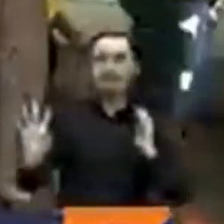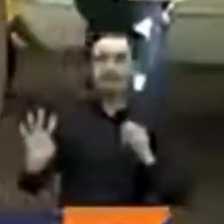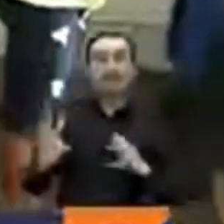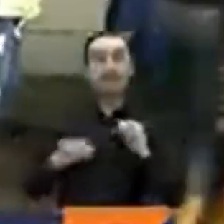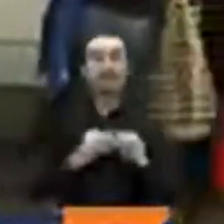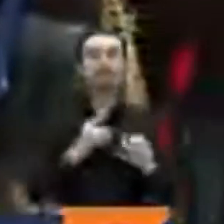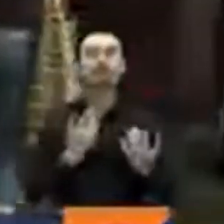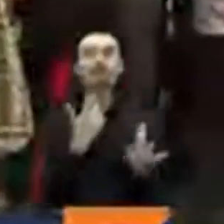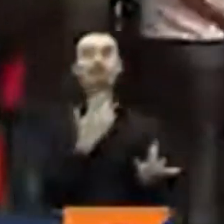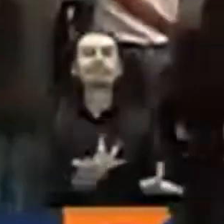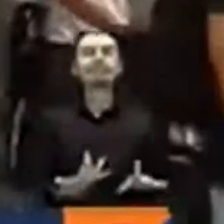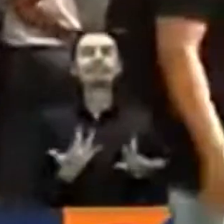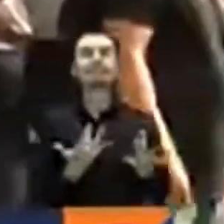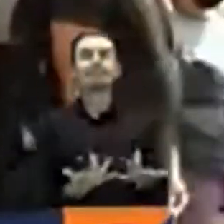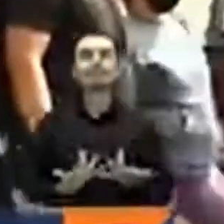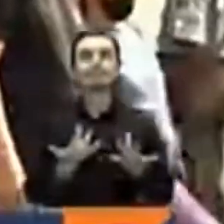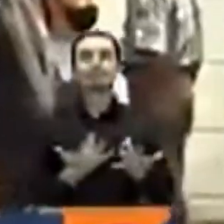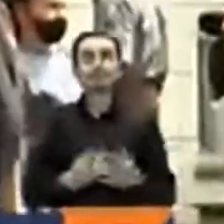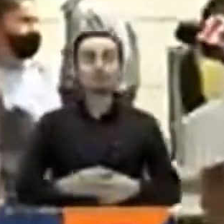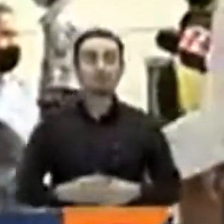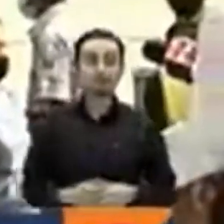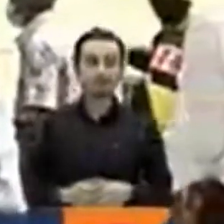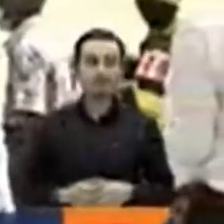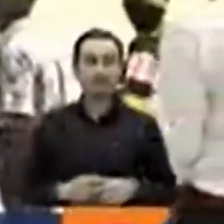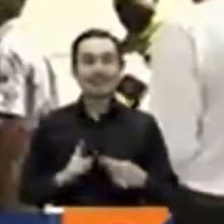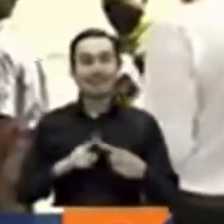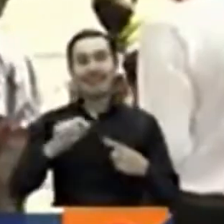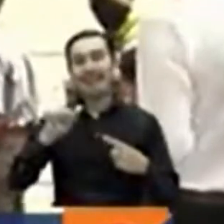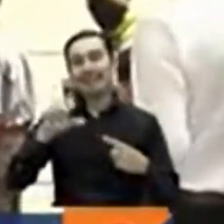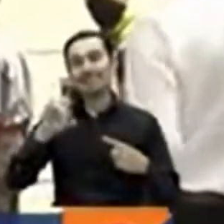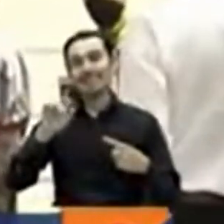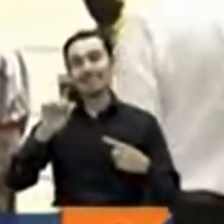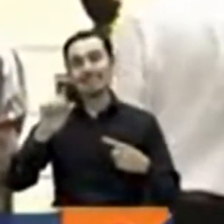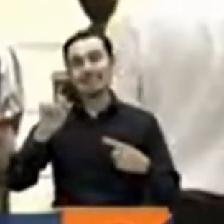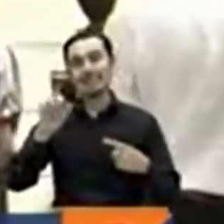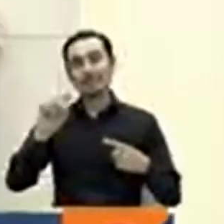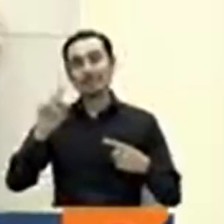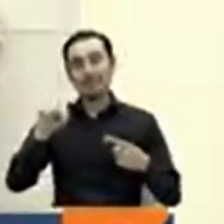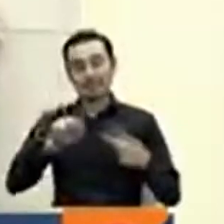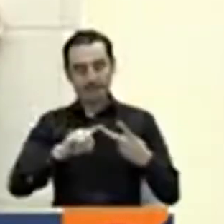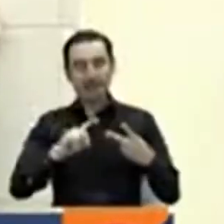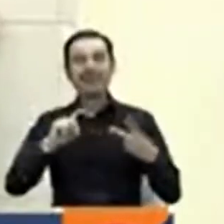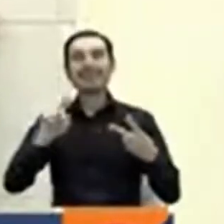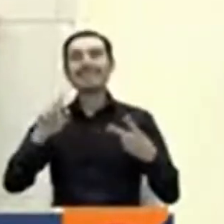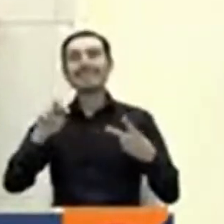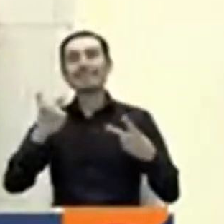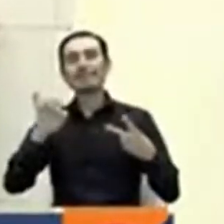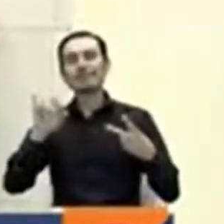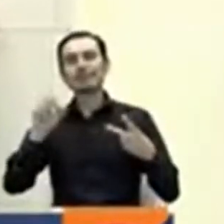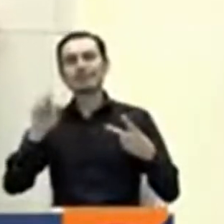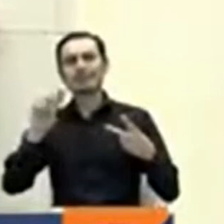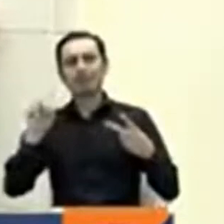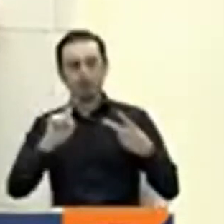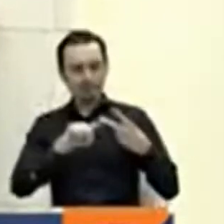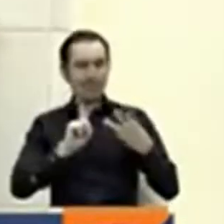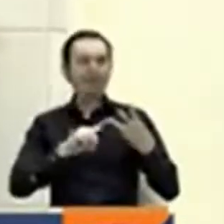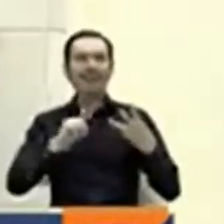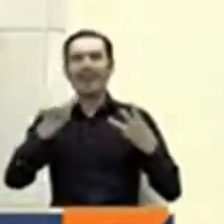la espera aumenta a diario. El acetaminofén, el naproxeno, aciclovir y antibióticos